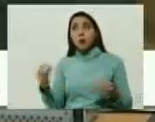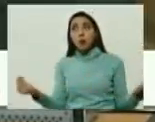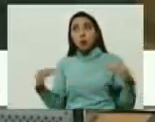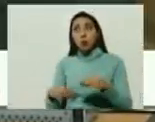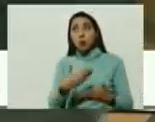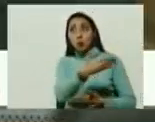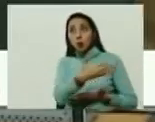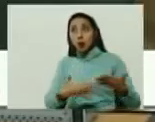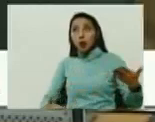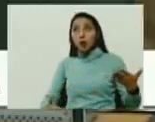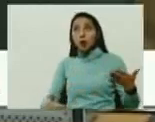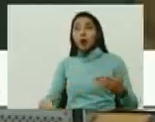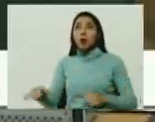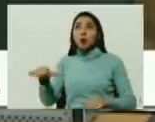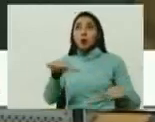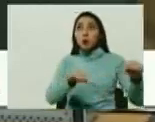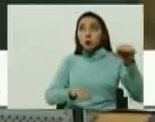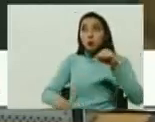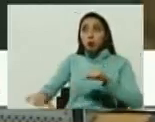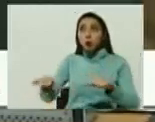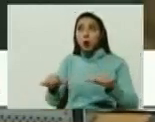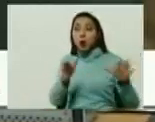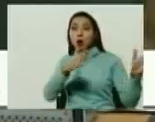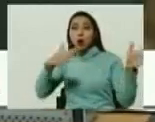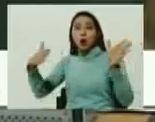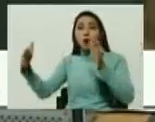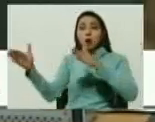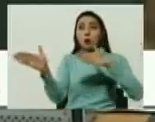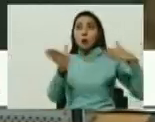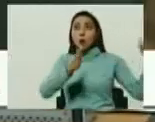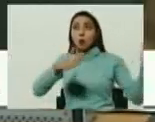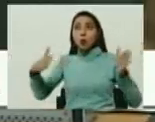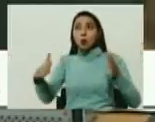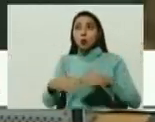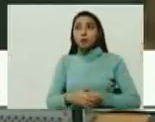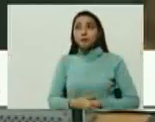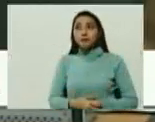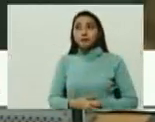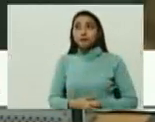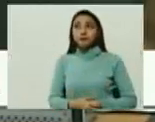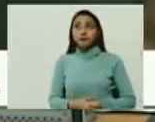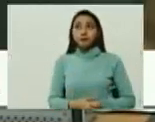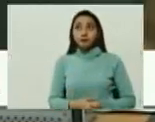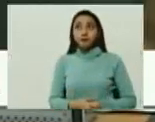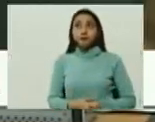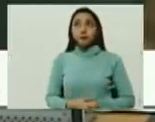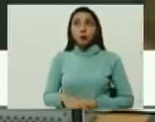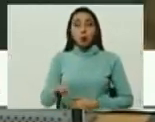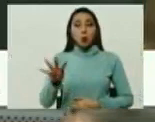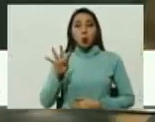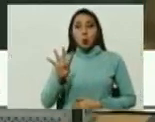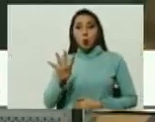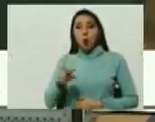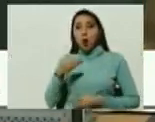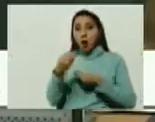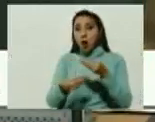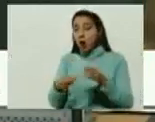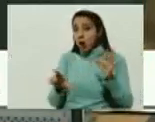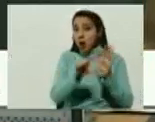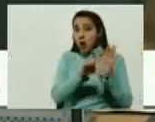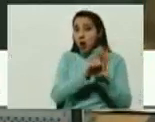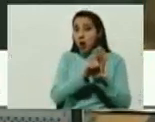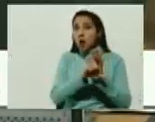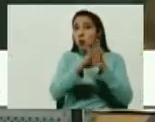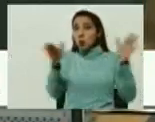sustancias agotadoras de la capa de ozono punto número 4 segunda discusión del proyecto de ley para la promoción y